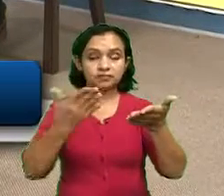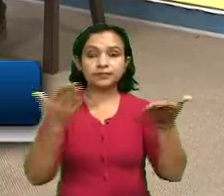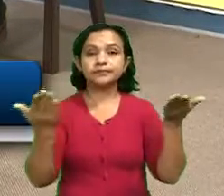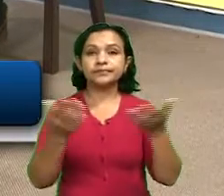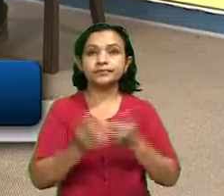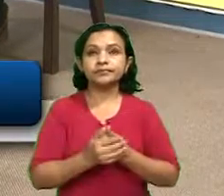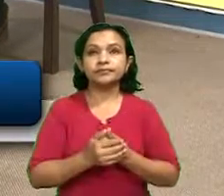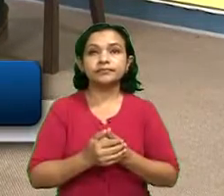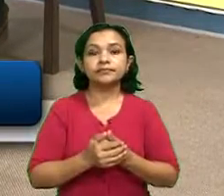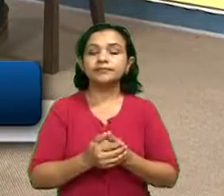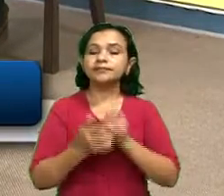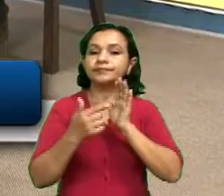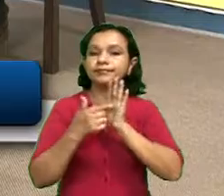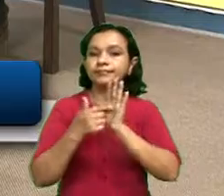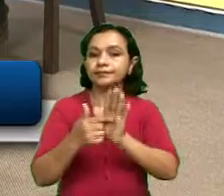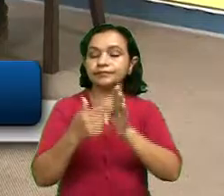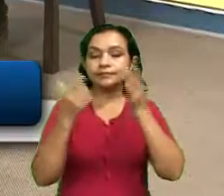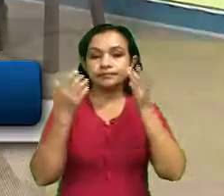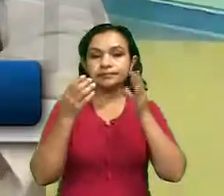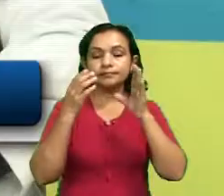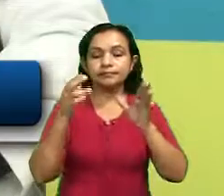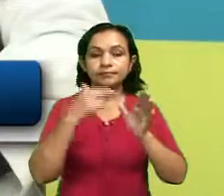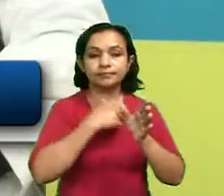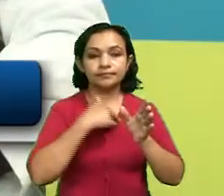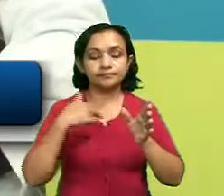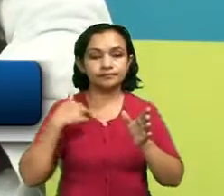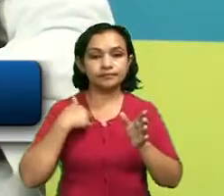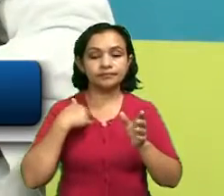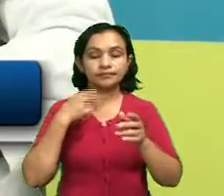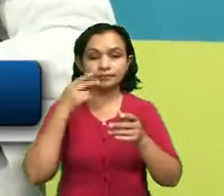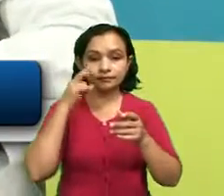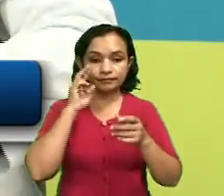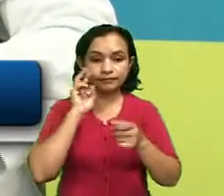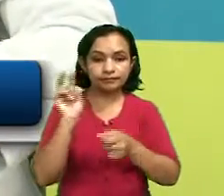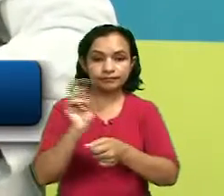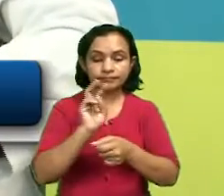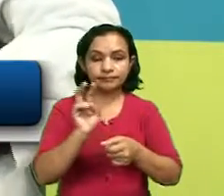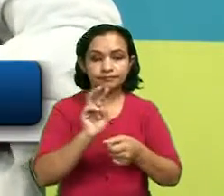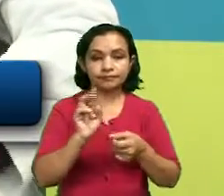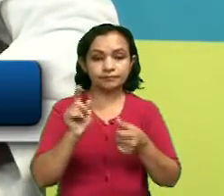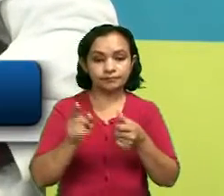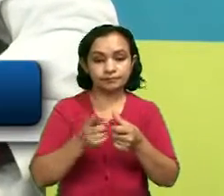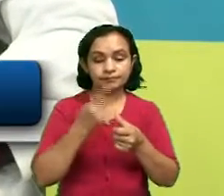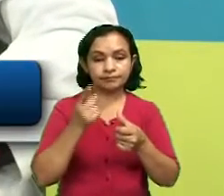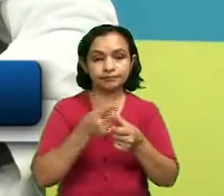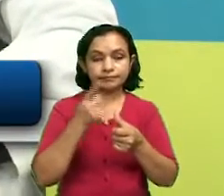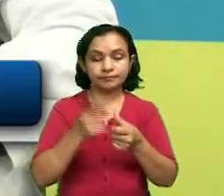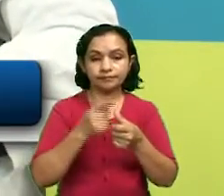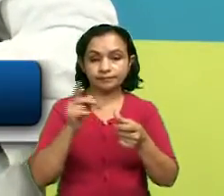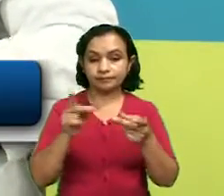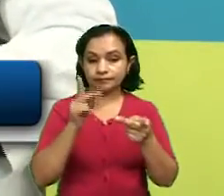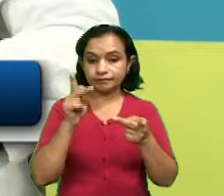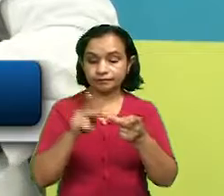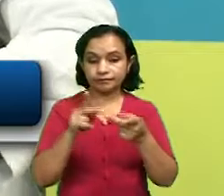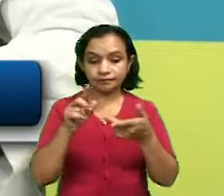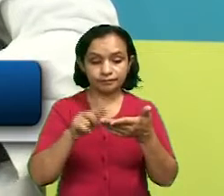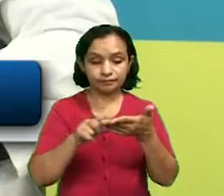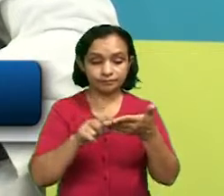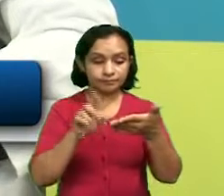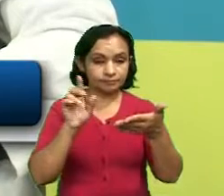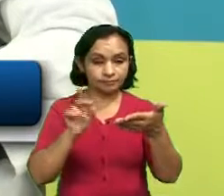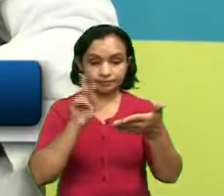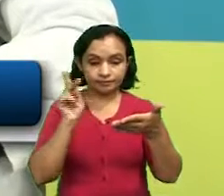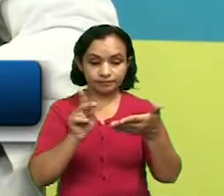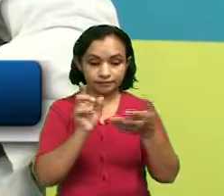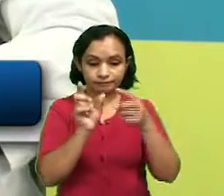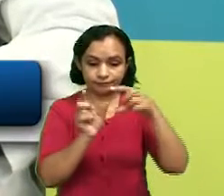Así es. Digamos, una de las cosas que nosotros supervisamos es que el producto primeramente sea el original, que el empaque sea el